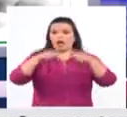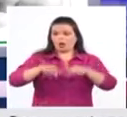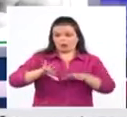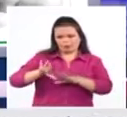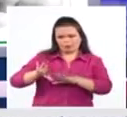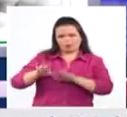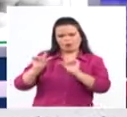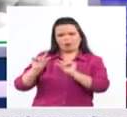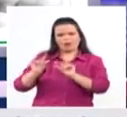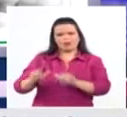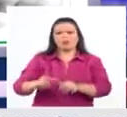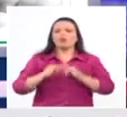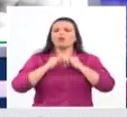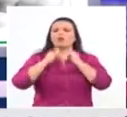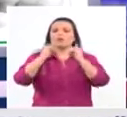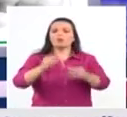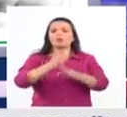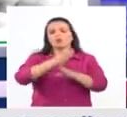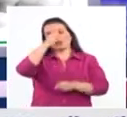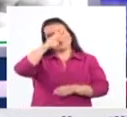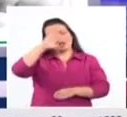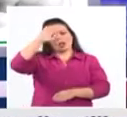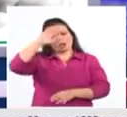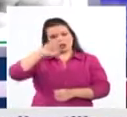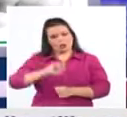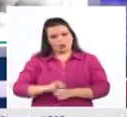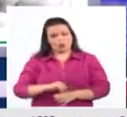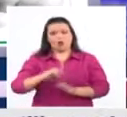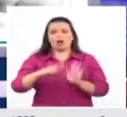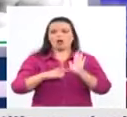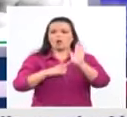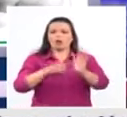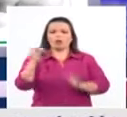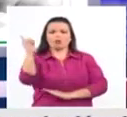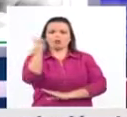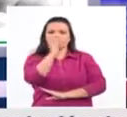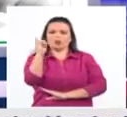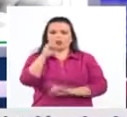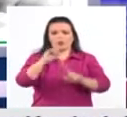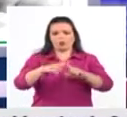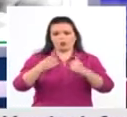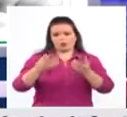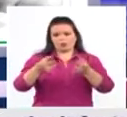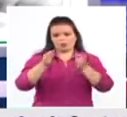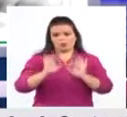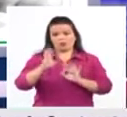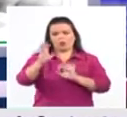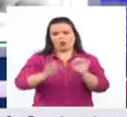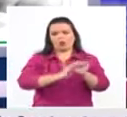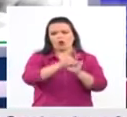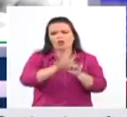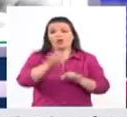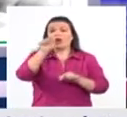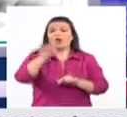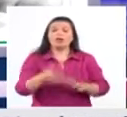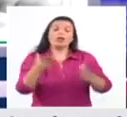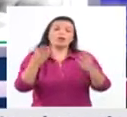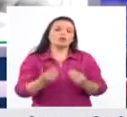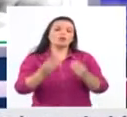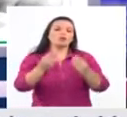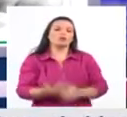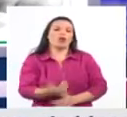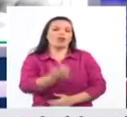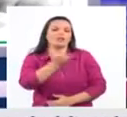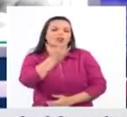propósito de este miércoles de psicología, y es que la COVID-19 ha traído consigo grandes afectaciones para la salud